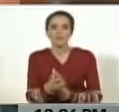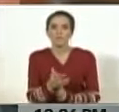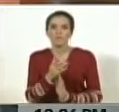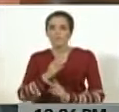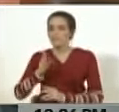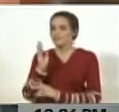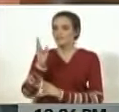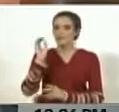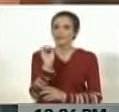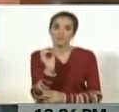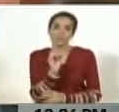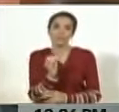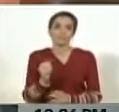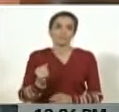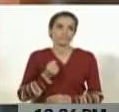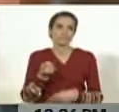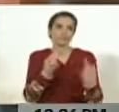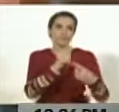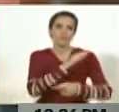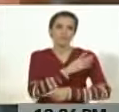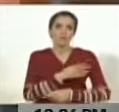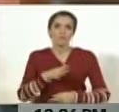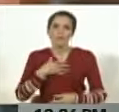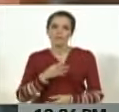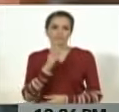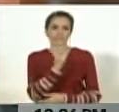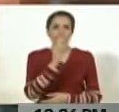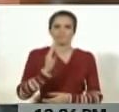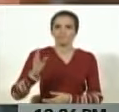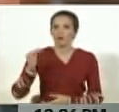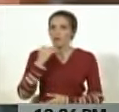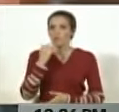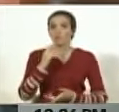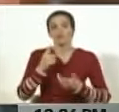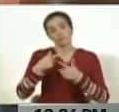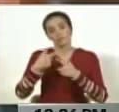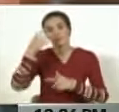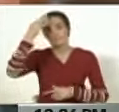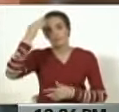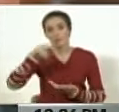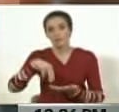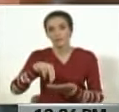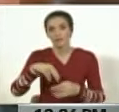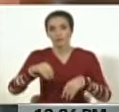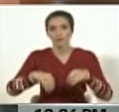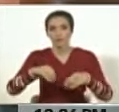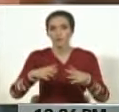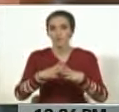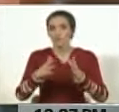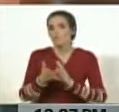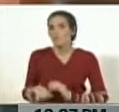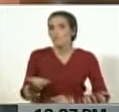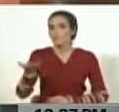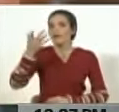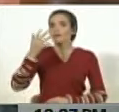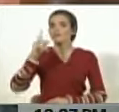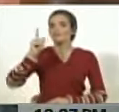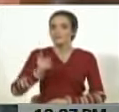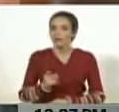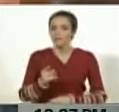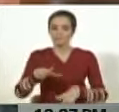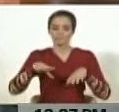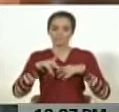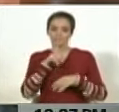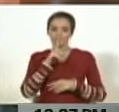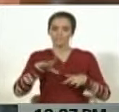una eventual sentencia de la Sala Constitucional, y el Consejo Nacional Electoral, con toda la importancia que tiene, también debería